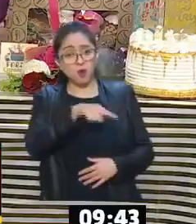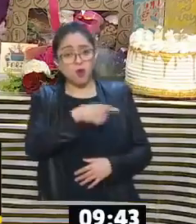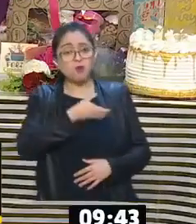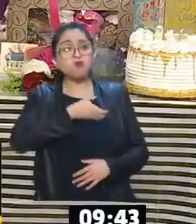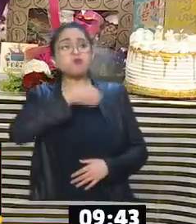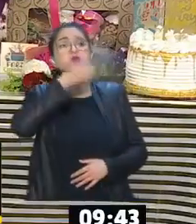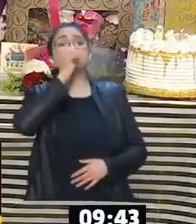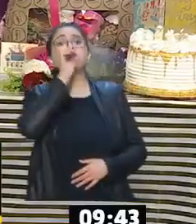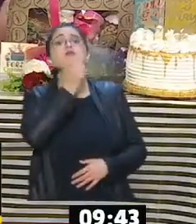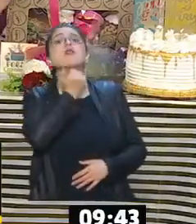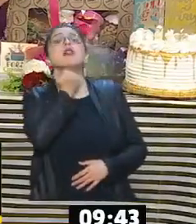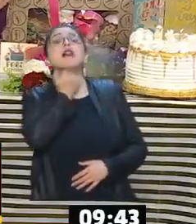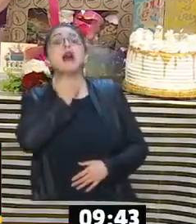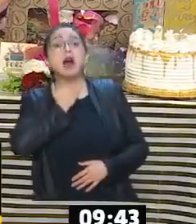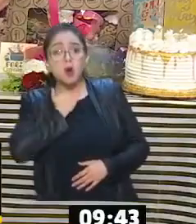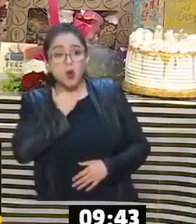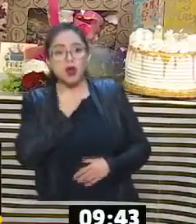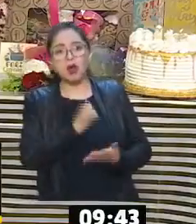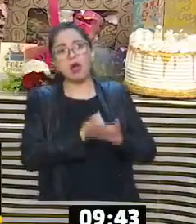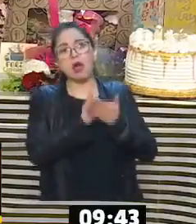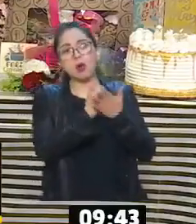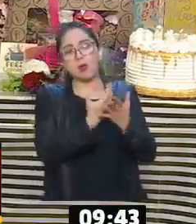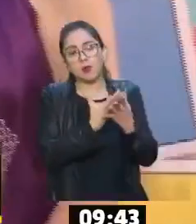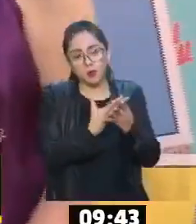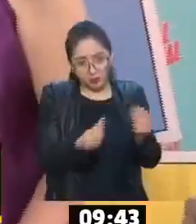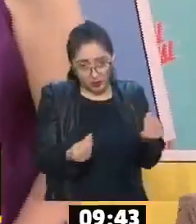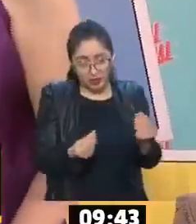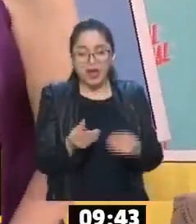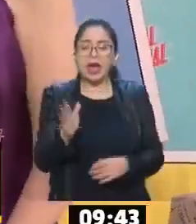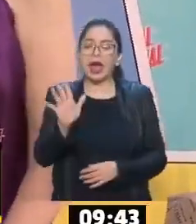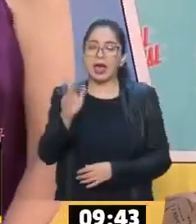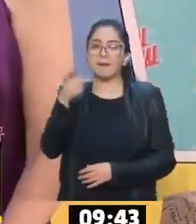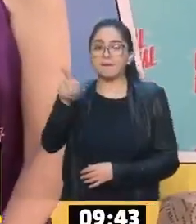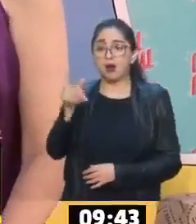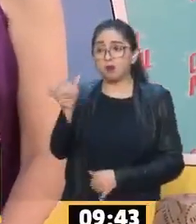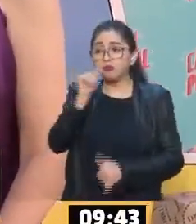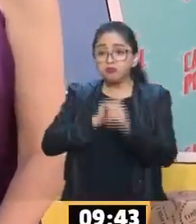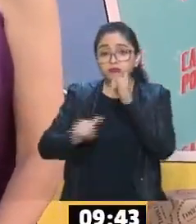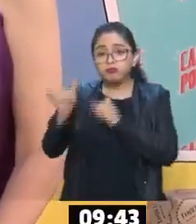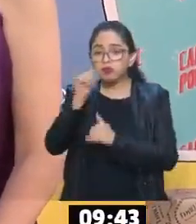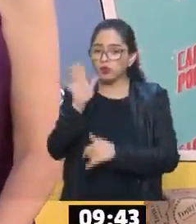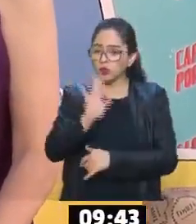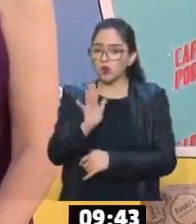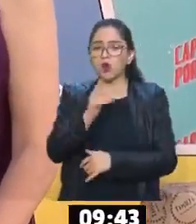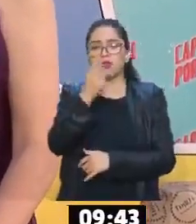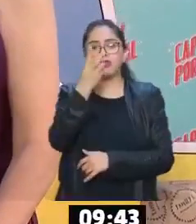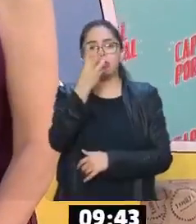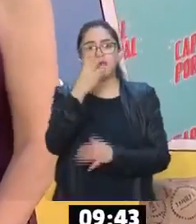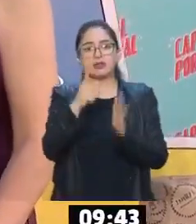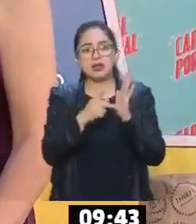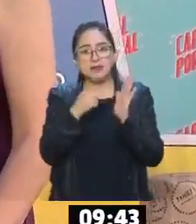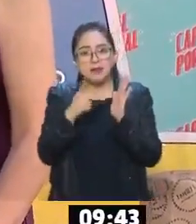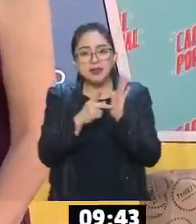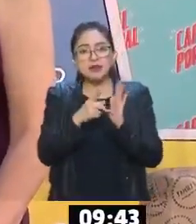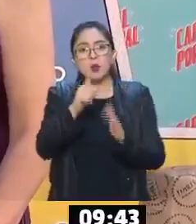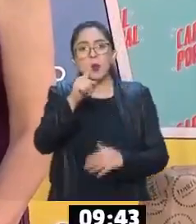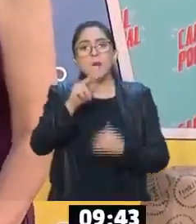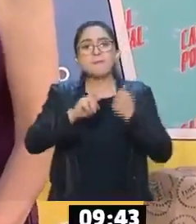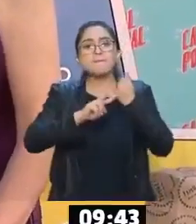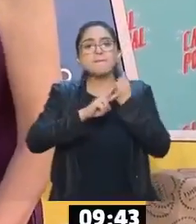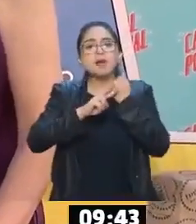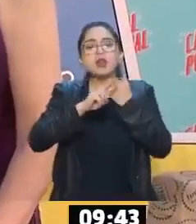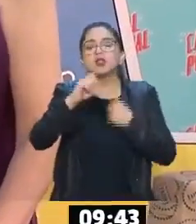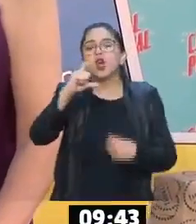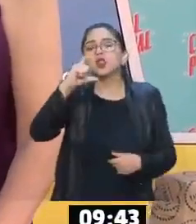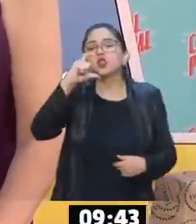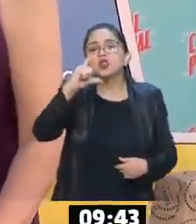sí, se toma por supuesto con moderación, porque 3 litros al día pues tampoco. Pero 3 veces al día, un vasito, así, nos va a